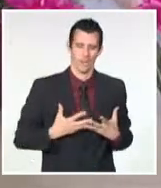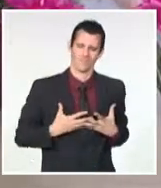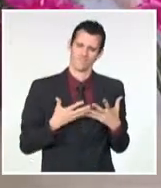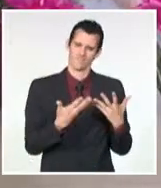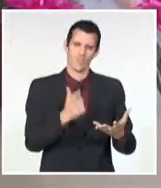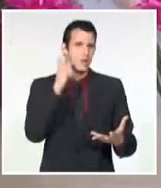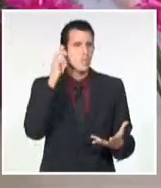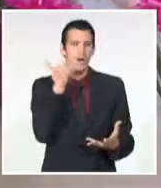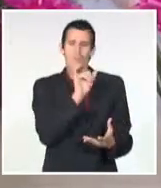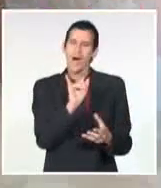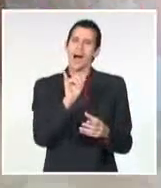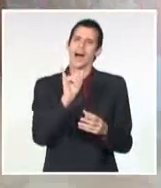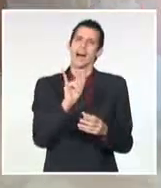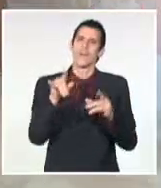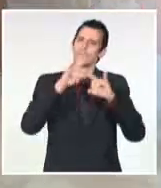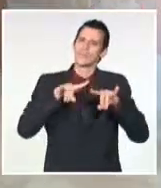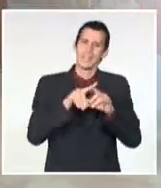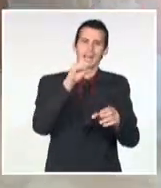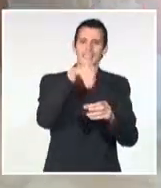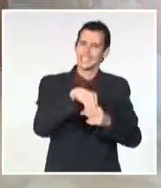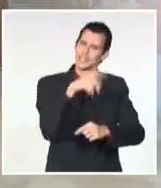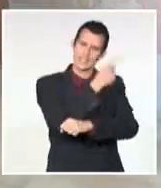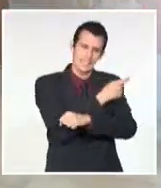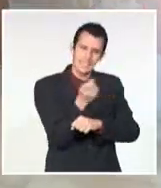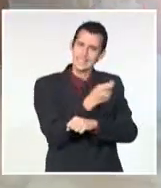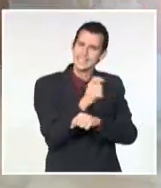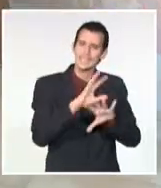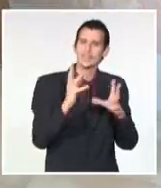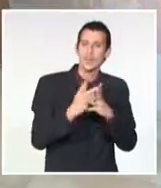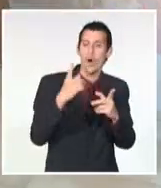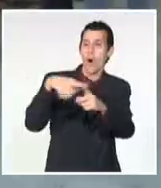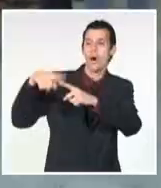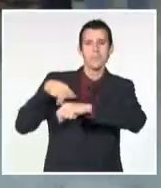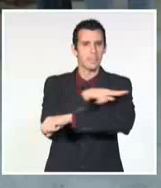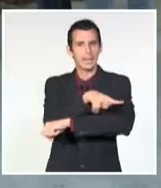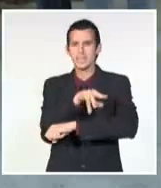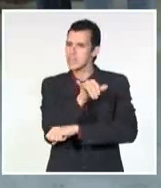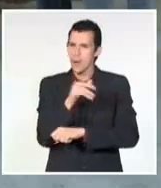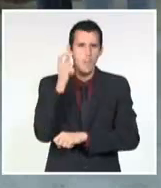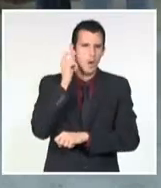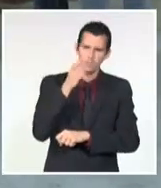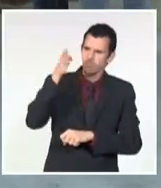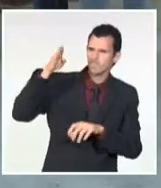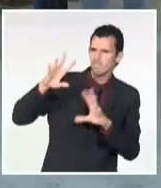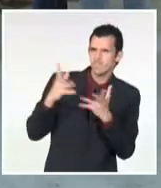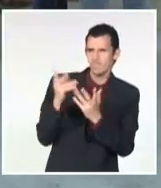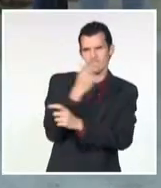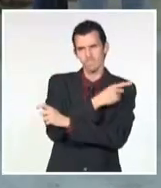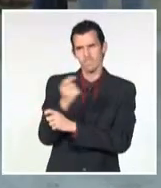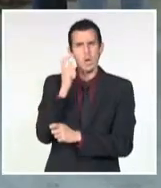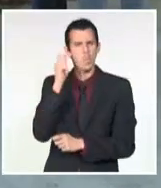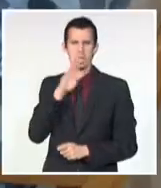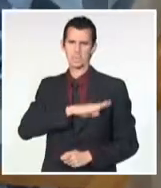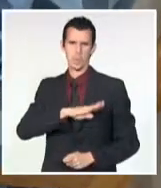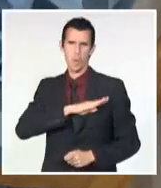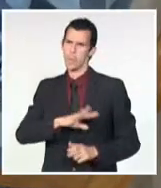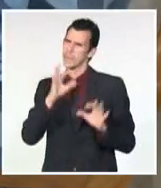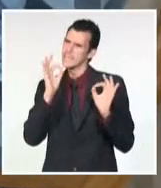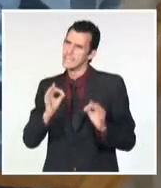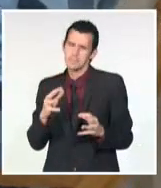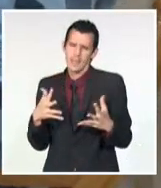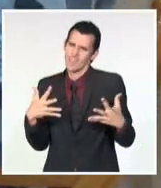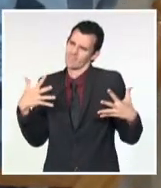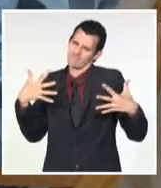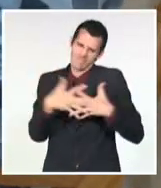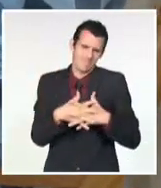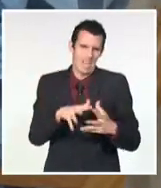fuera de las aulas universitarias. Con simpatía, sabiduría y sencillez, supo llegar al corazón del pueblo, sus amigos,